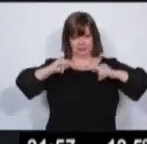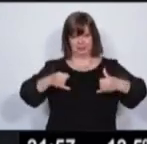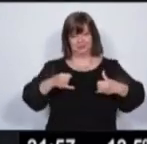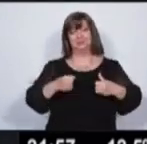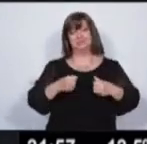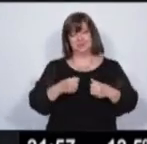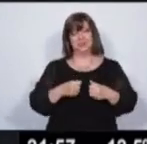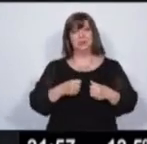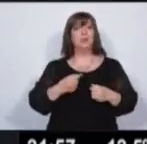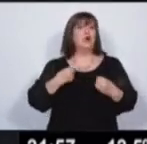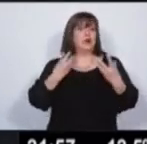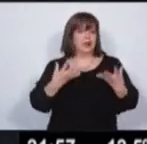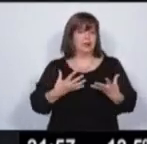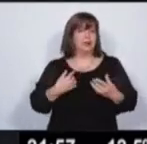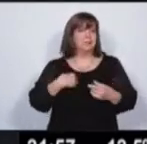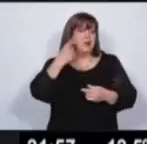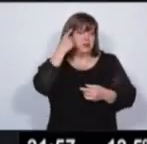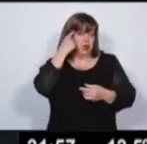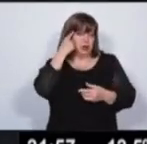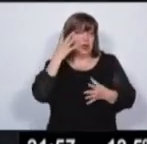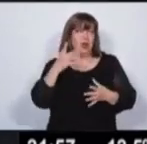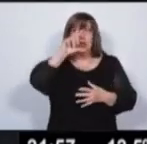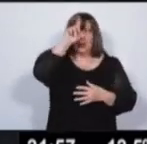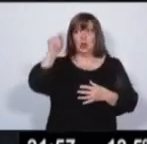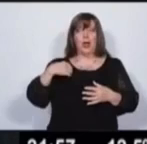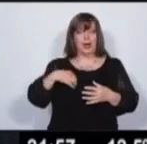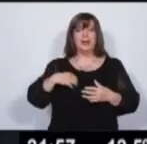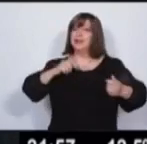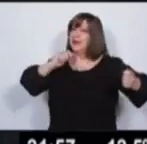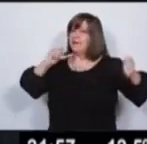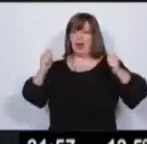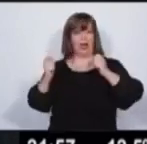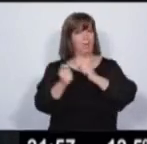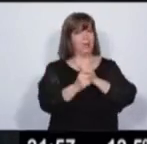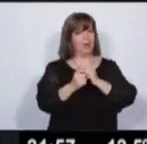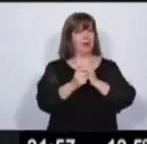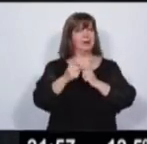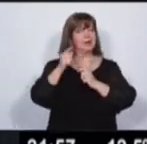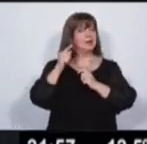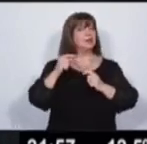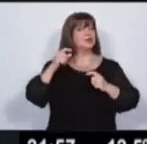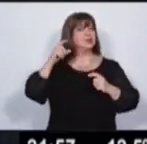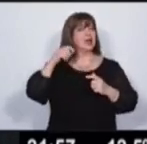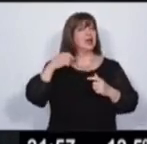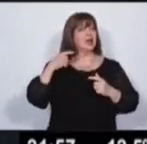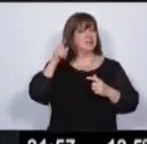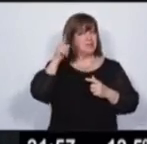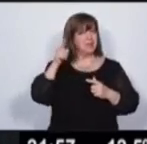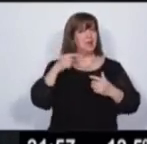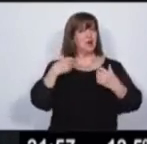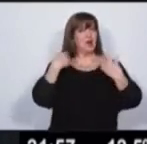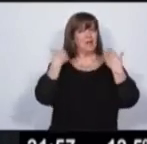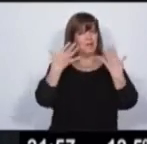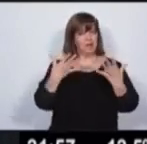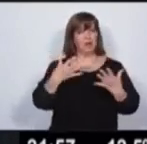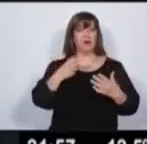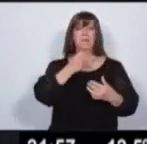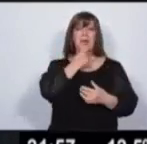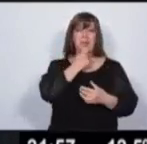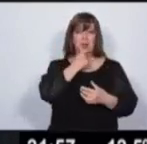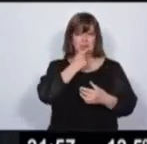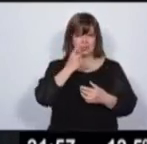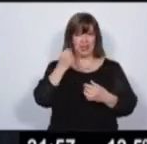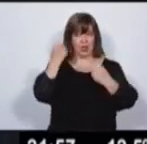porque creo que la Argentina va a cambiar y va a generar condiciones económicas favorables para Mendoza